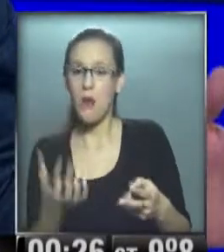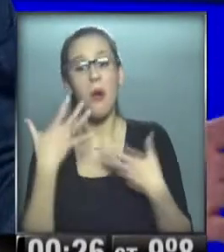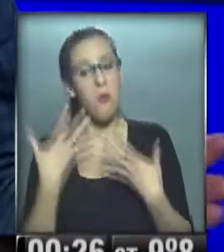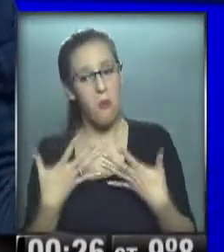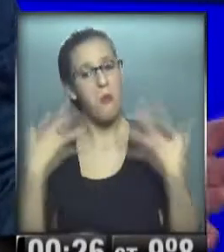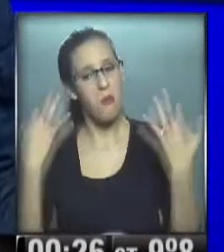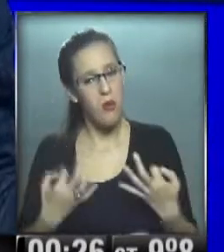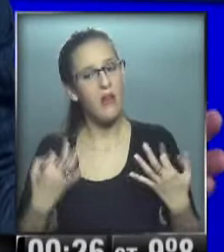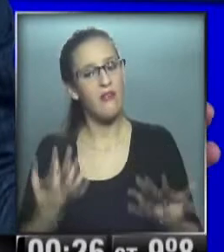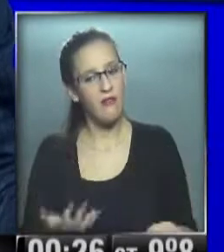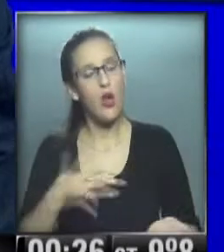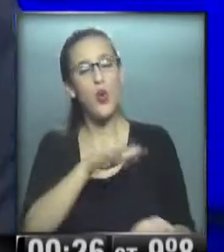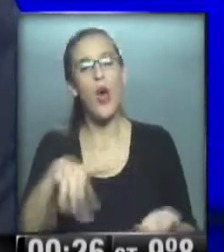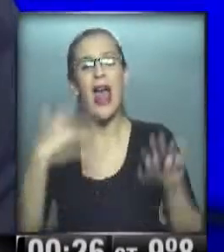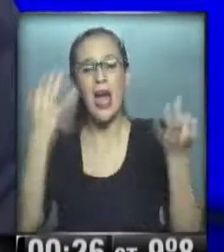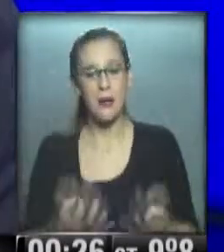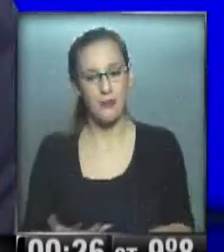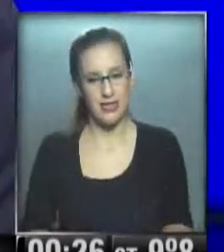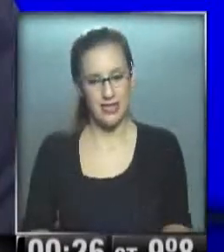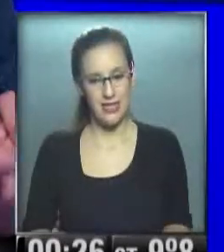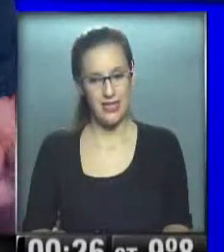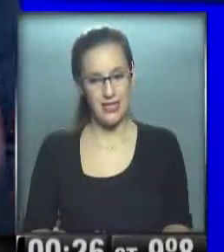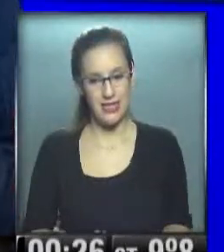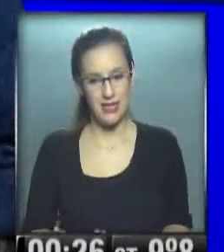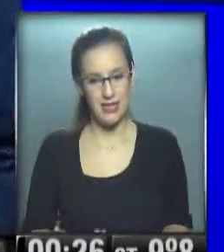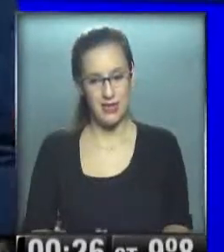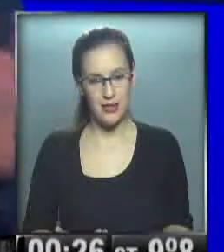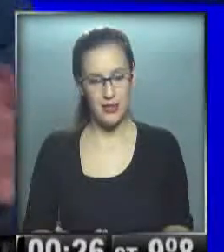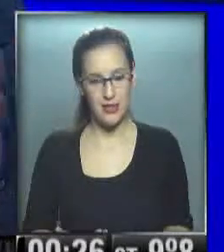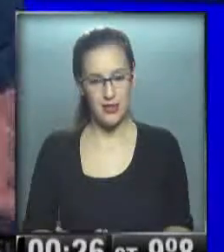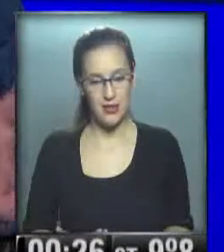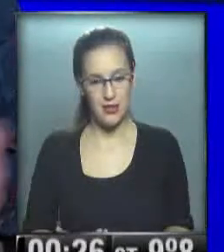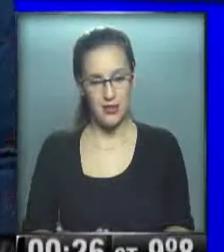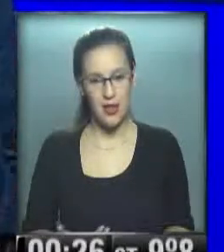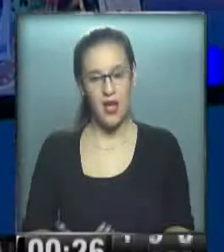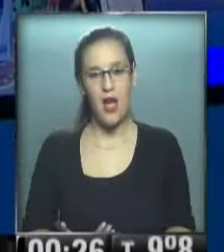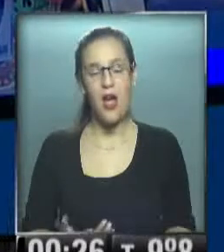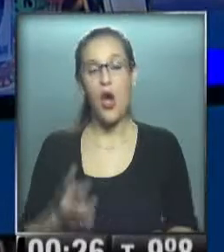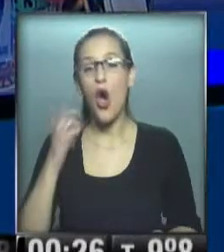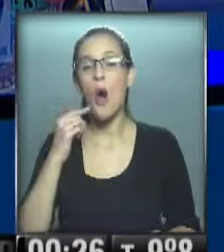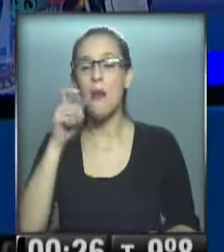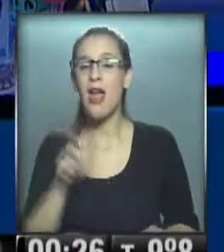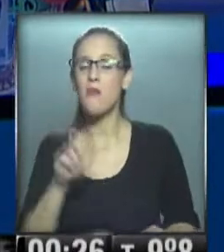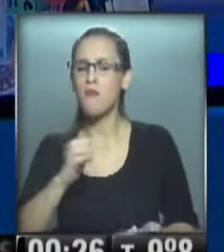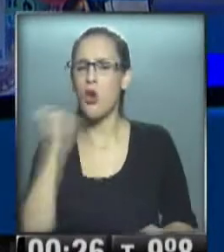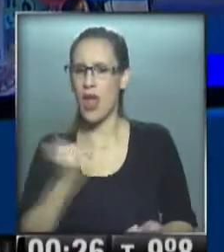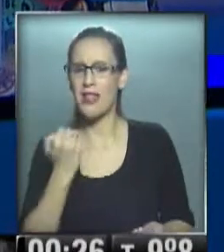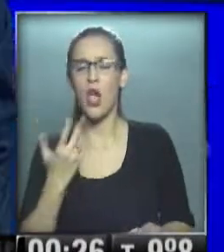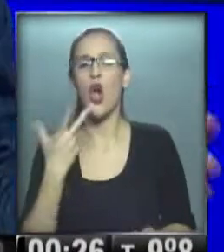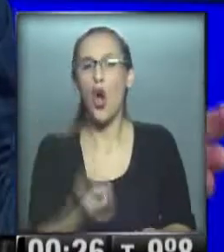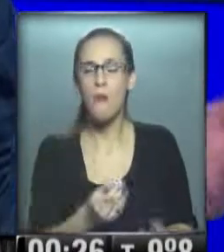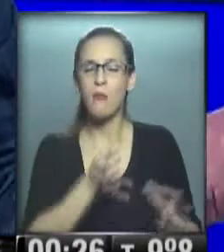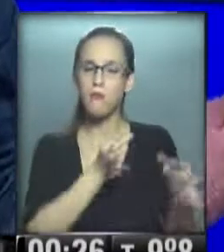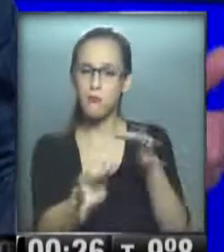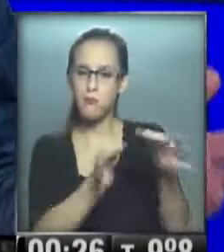consola que se llama nieve que es la consola que compró dave grohl donde viste el documental sound city cuando dave grohl compra la consola con la que grabaron